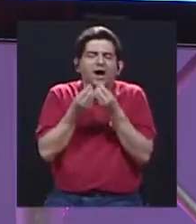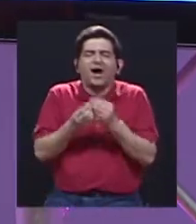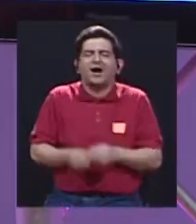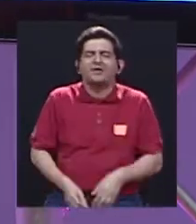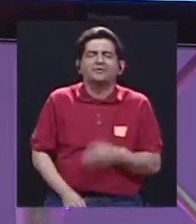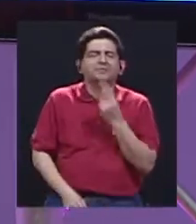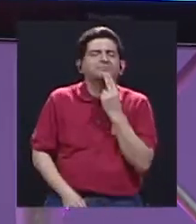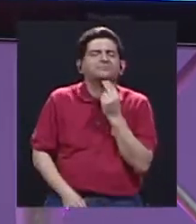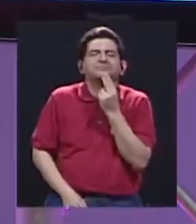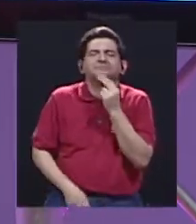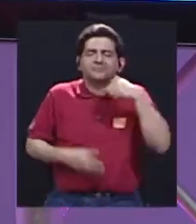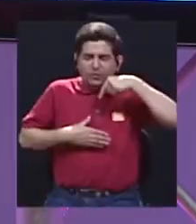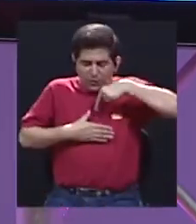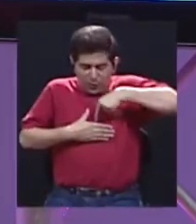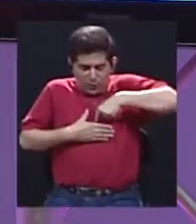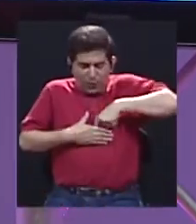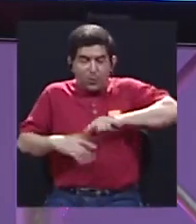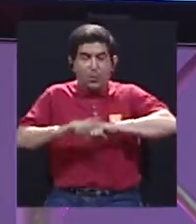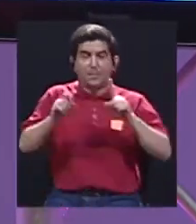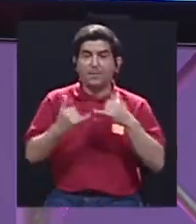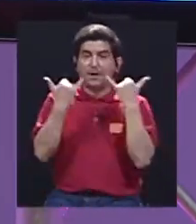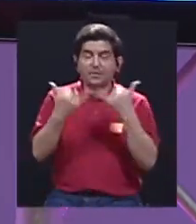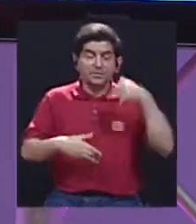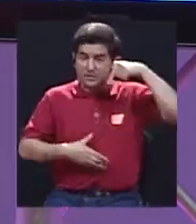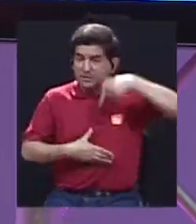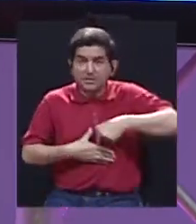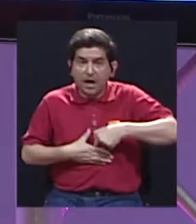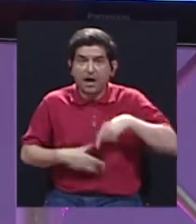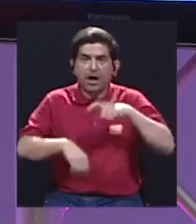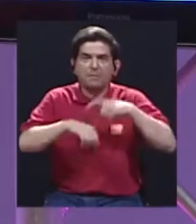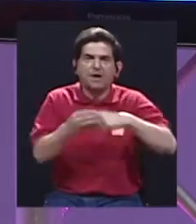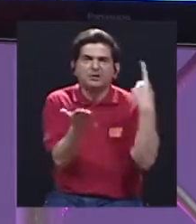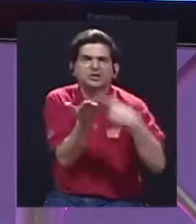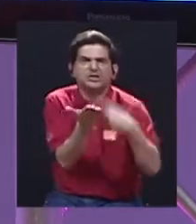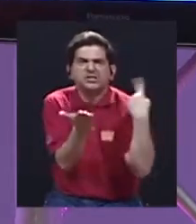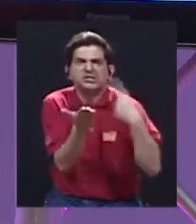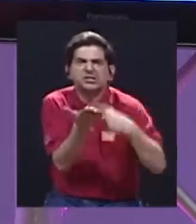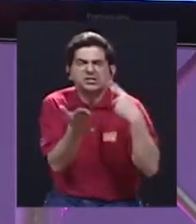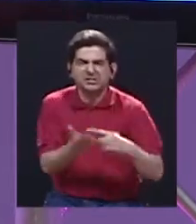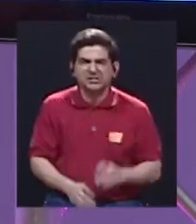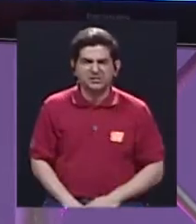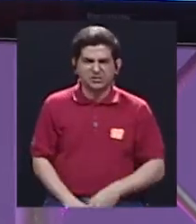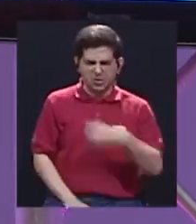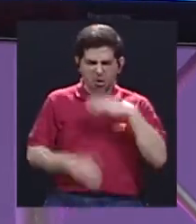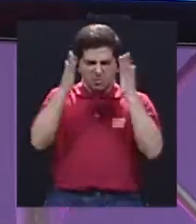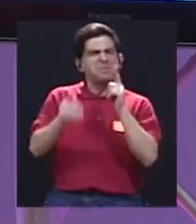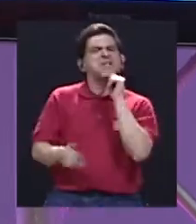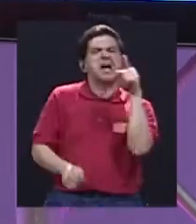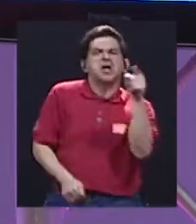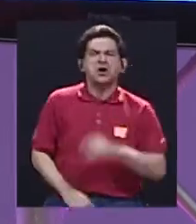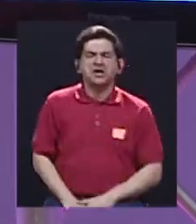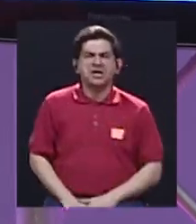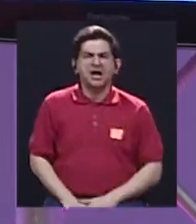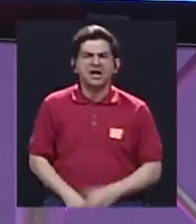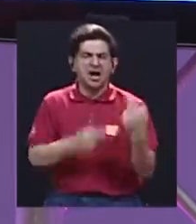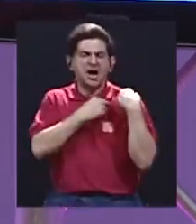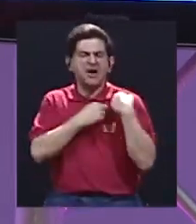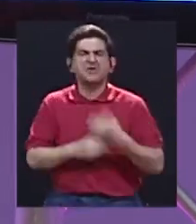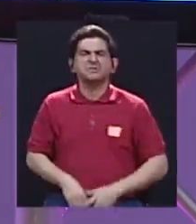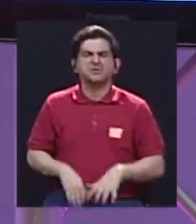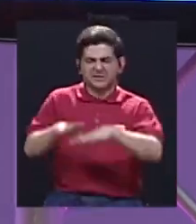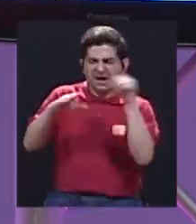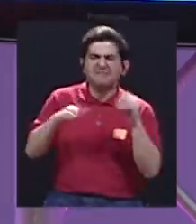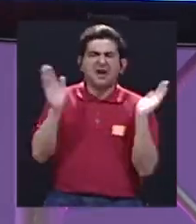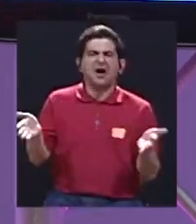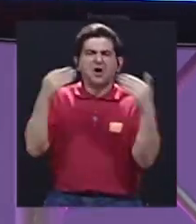dulce que se dice a sus estómagos pero no alcanza a llegar al estómago antes de que se desate la discusión que quien es el dueño del manzano y quien se encarga de bajarlas que